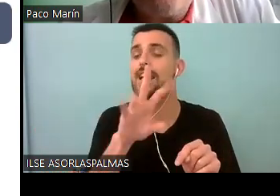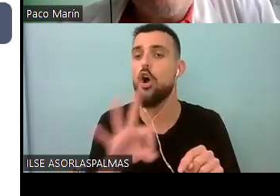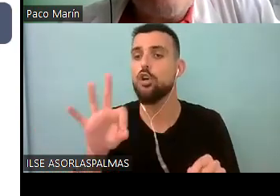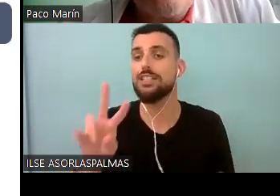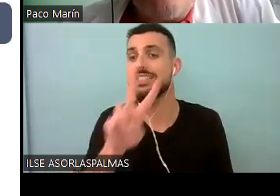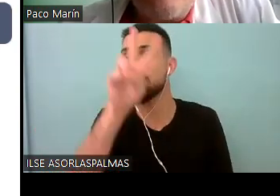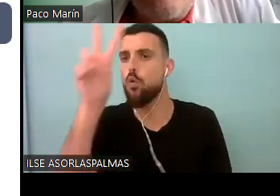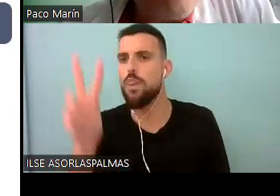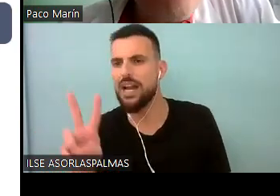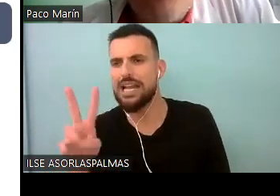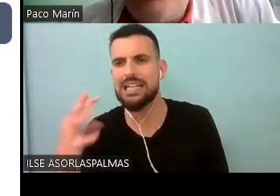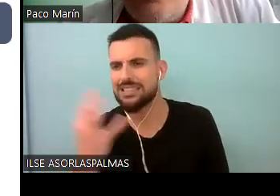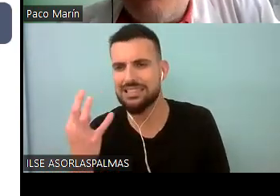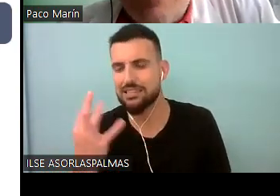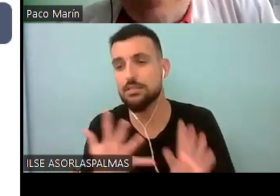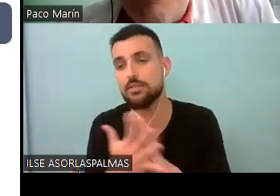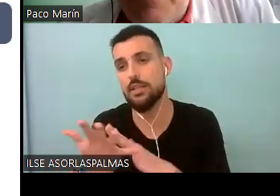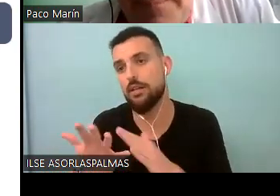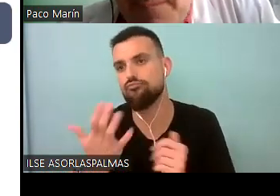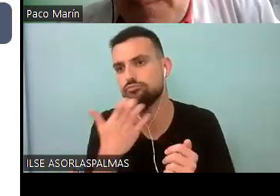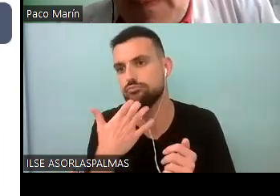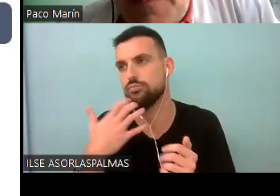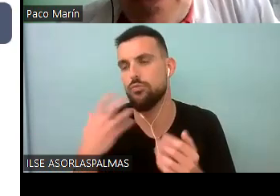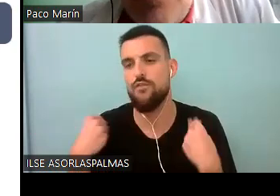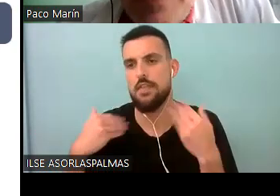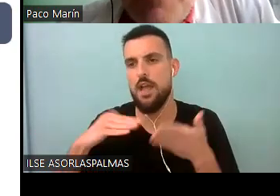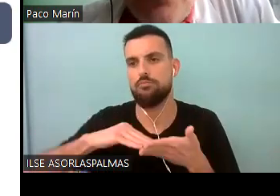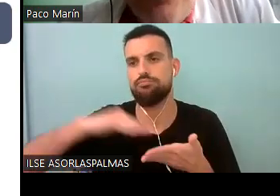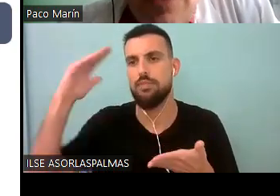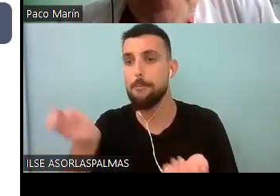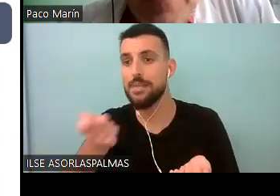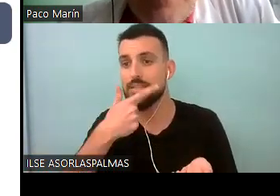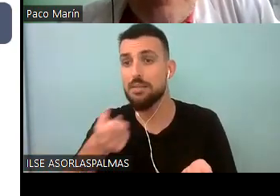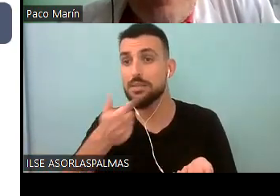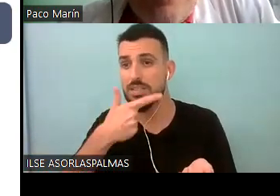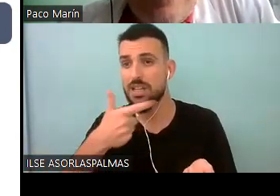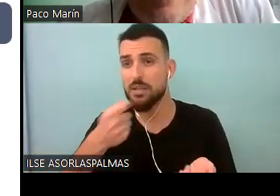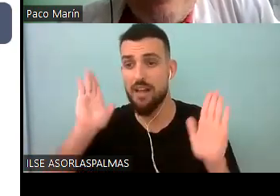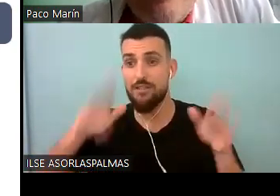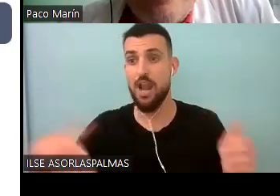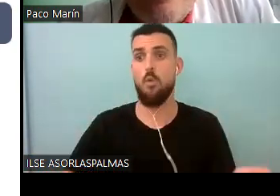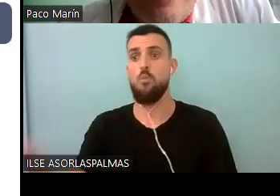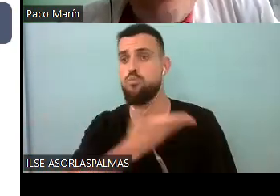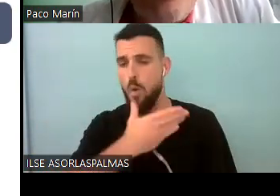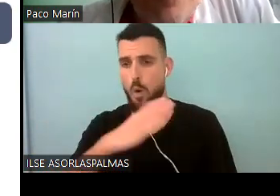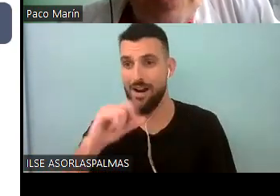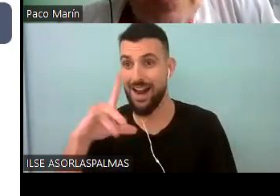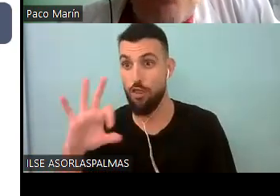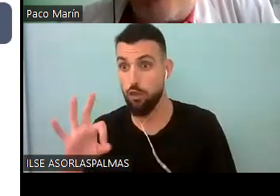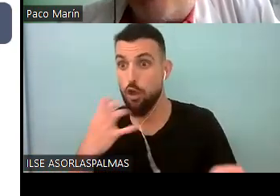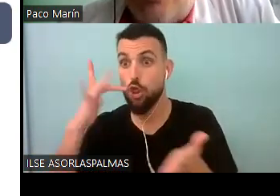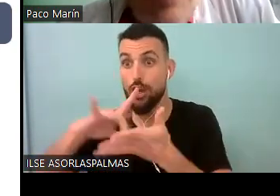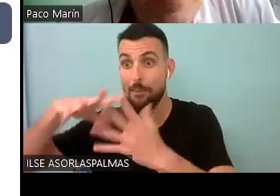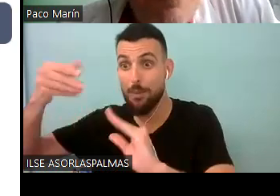ejemplo, secundaria a que hayamos tomado determinados medicamentos que lo que hacen es que disminuyen la cantidad de calcio que se deposita en